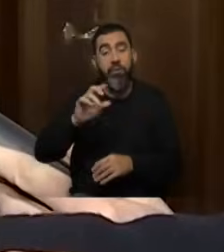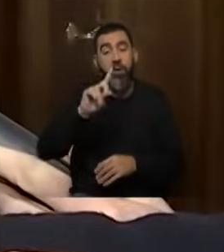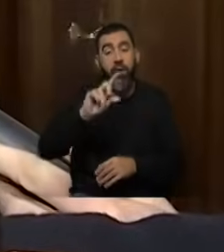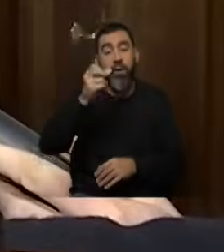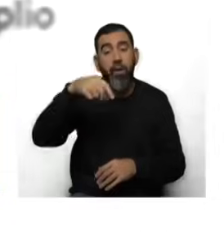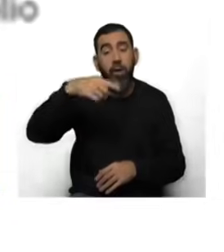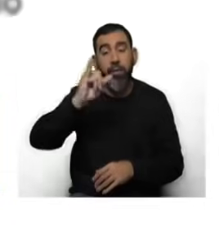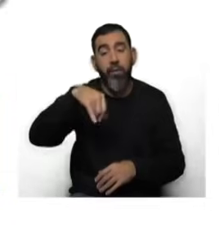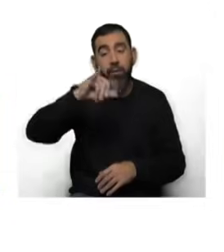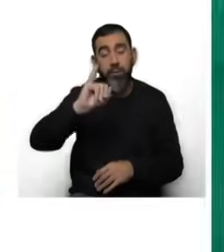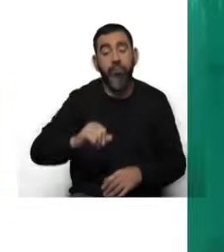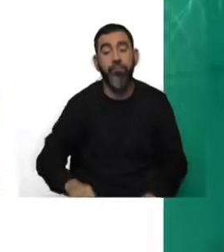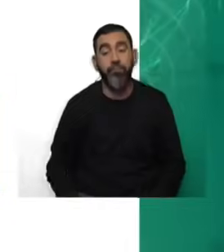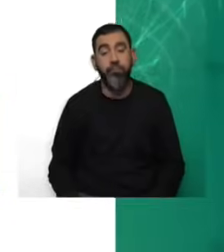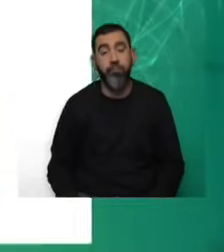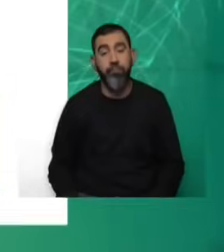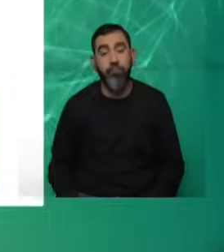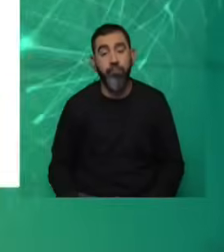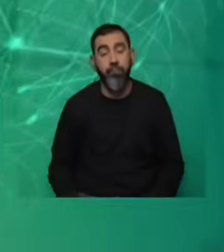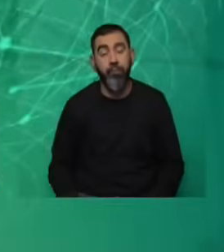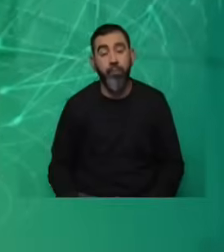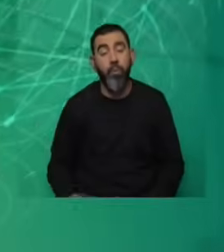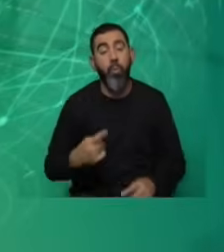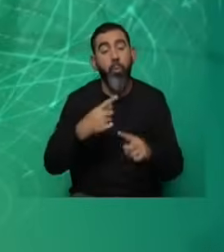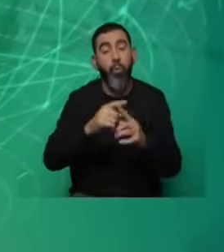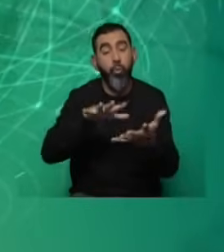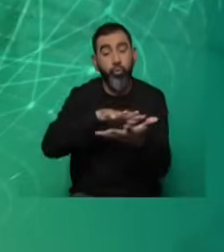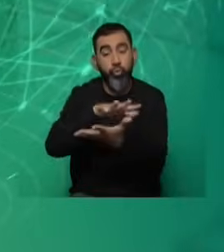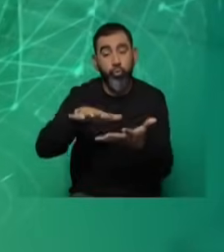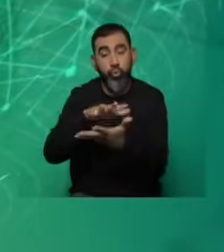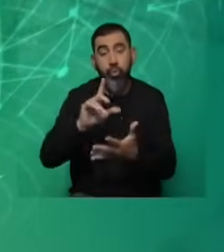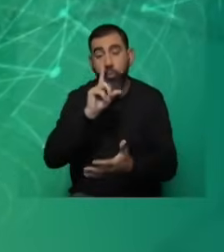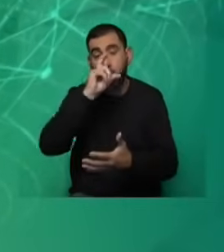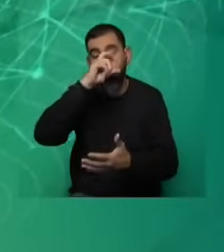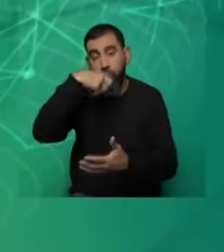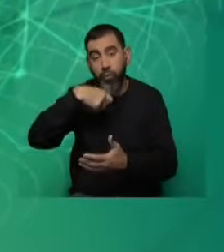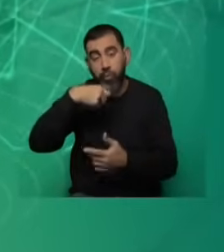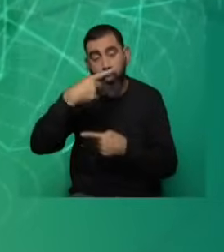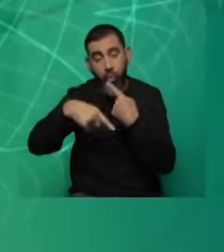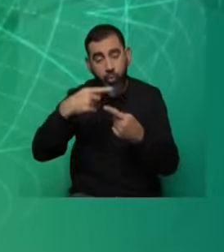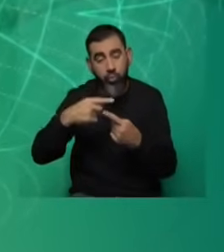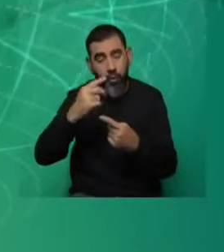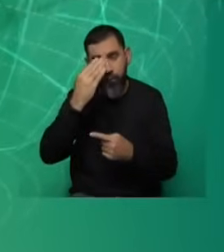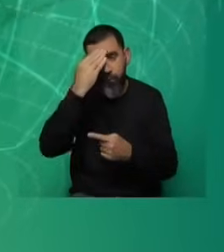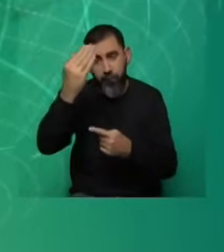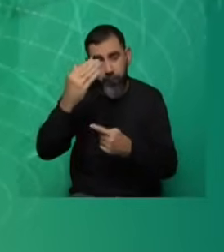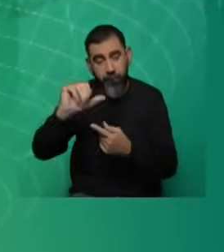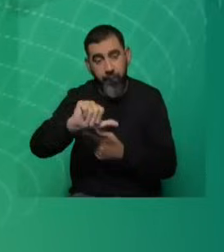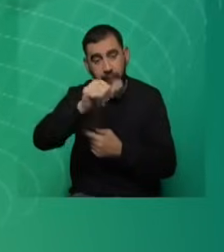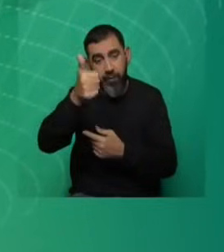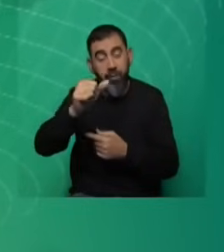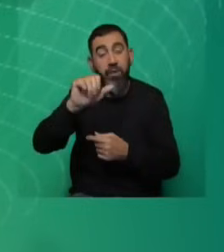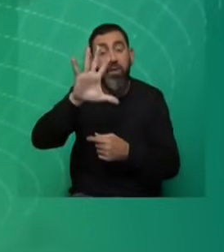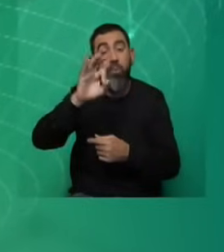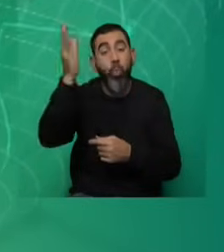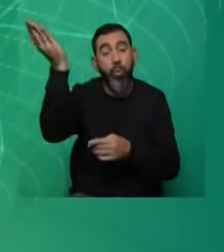gandini respecto a la diferencia del electorado por región del país y la encuesta muestra que Montevideo sigue siendo un bastión frenteamplista ya que el